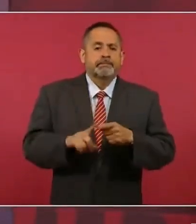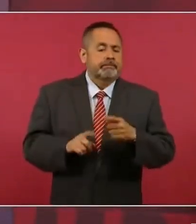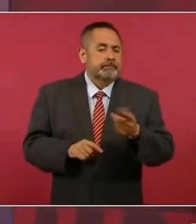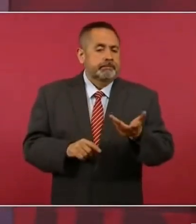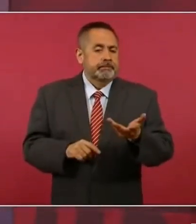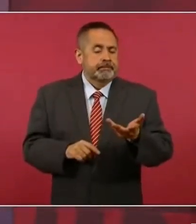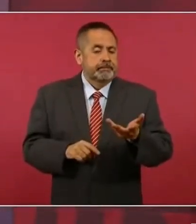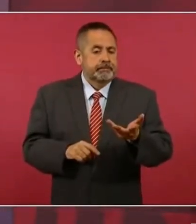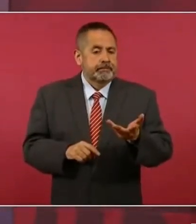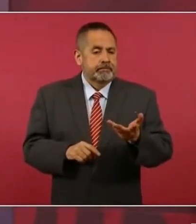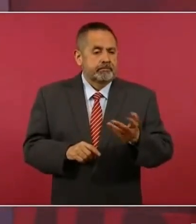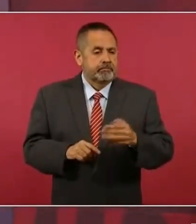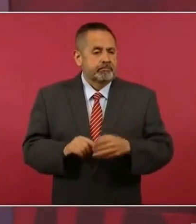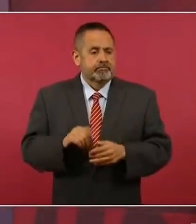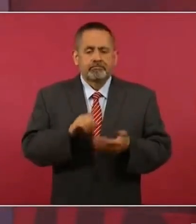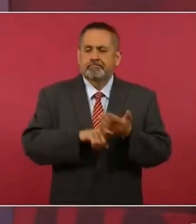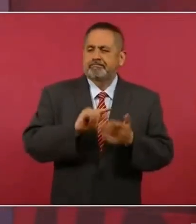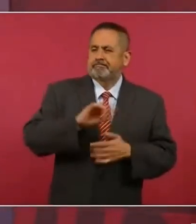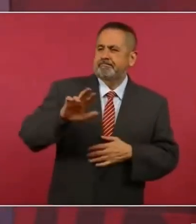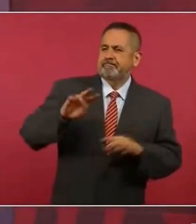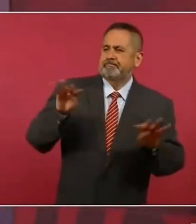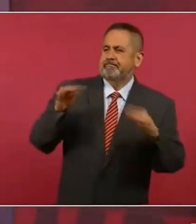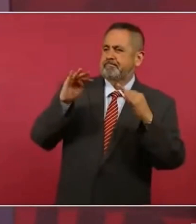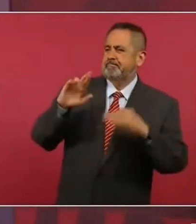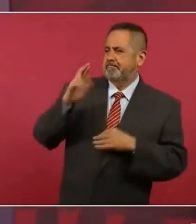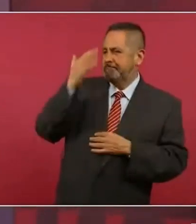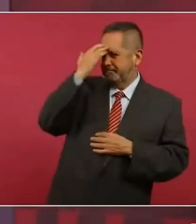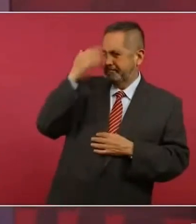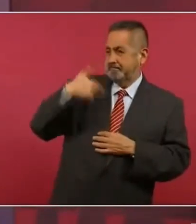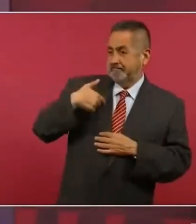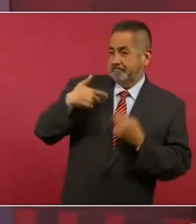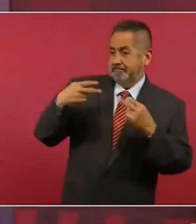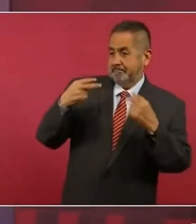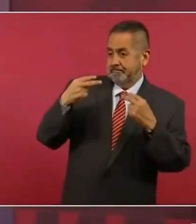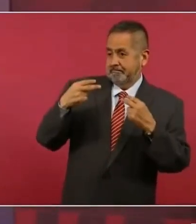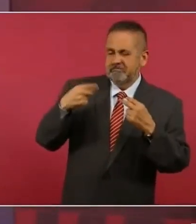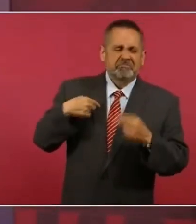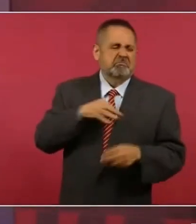tenemos alguna fama o